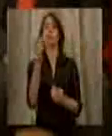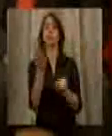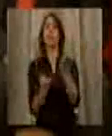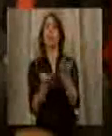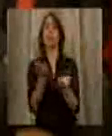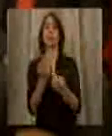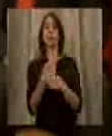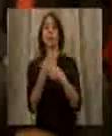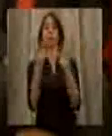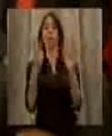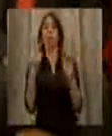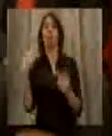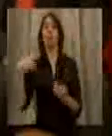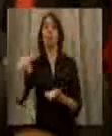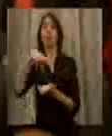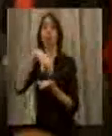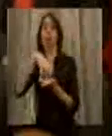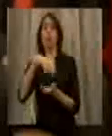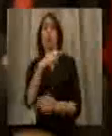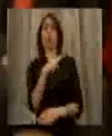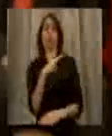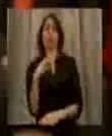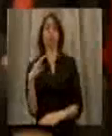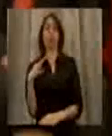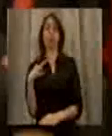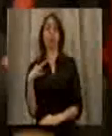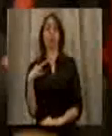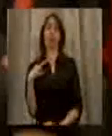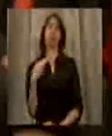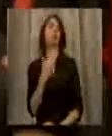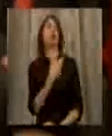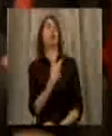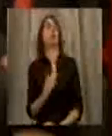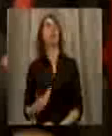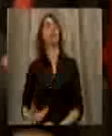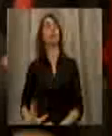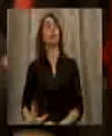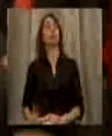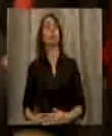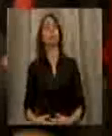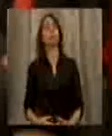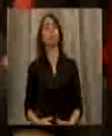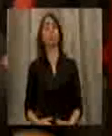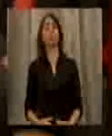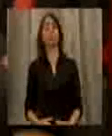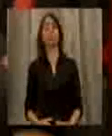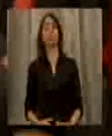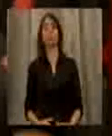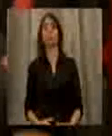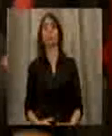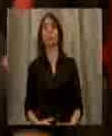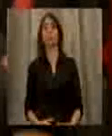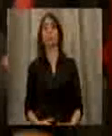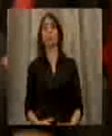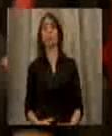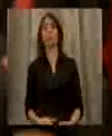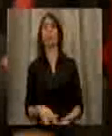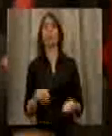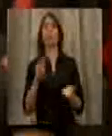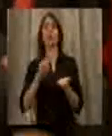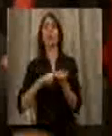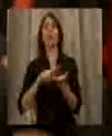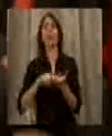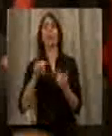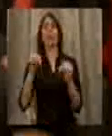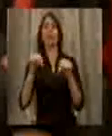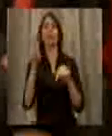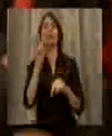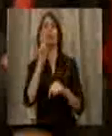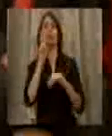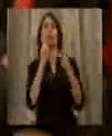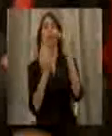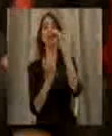cuenta pública del Ministerio de la Presidencia. La verdad es que un viernes en la mañana,